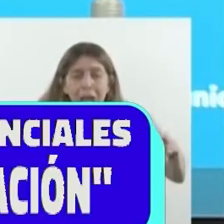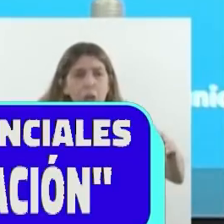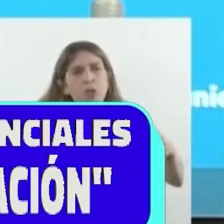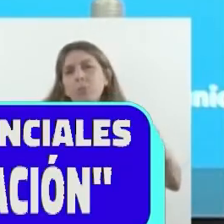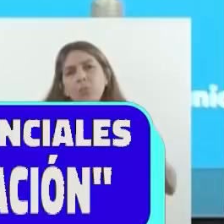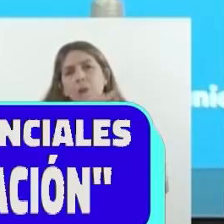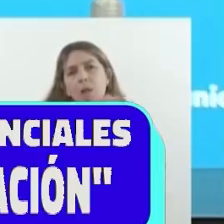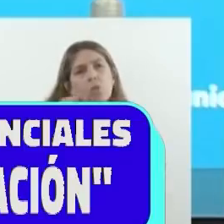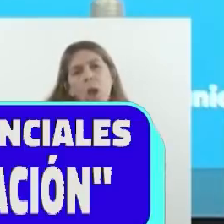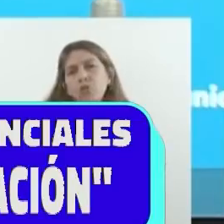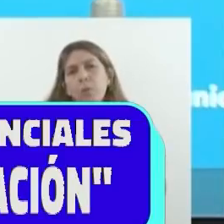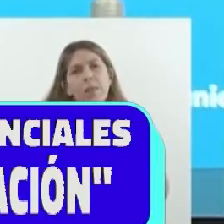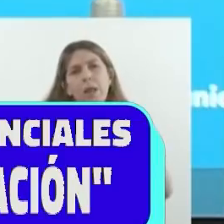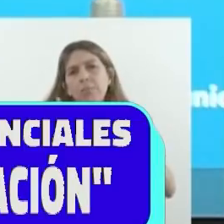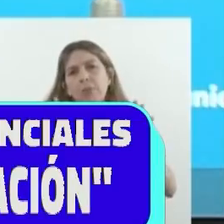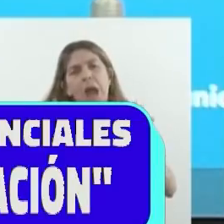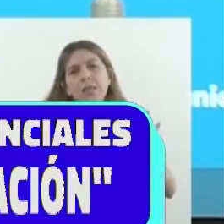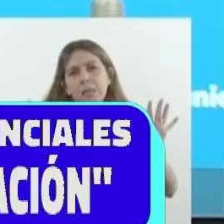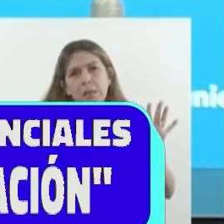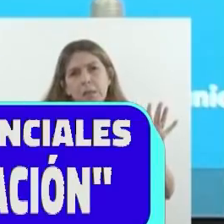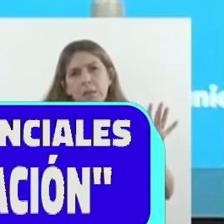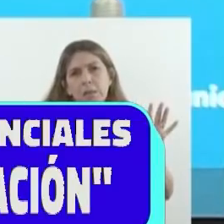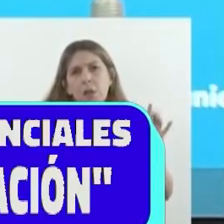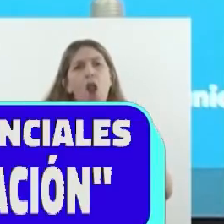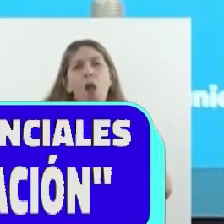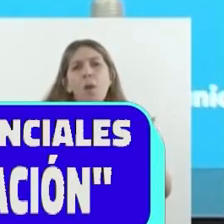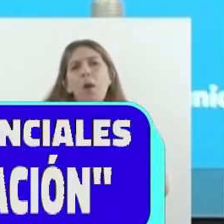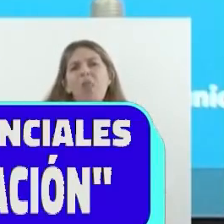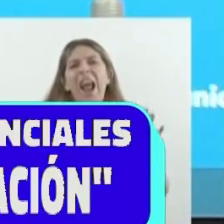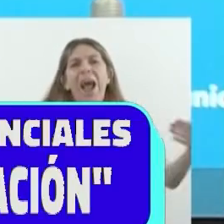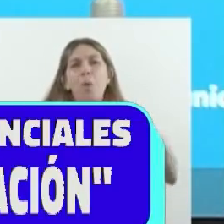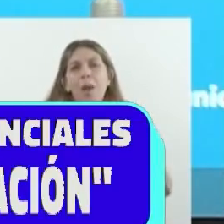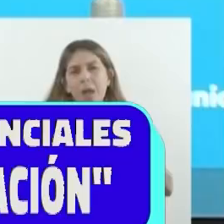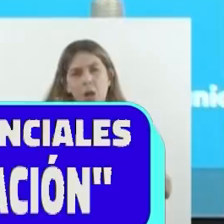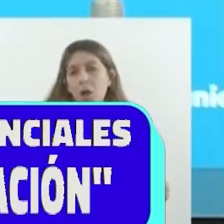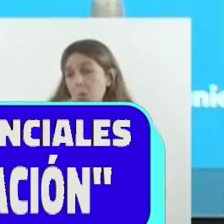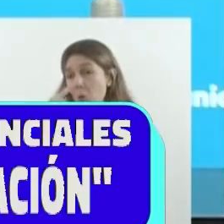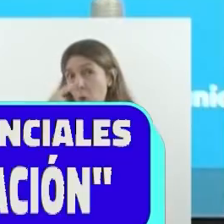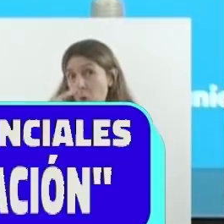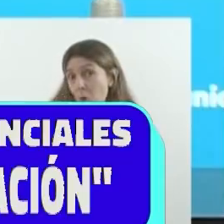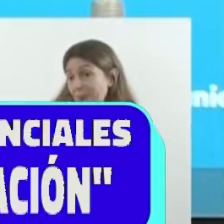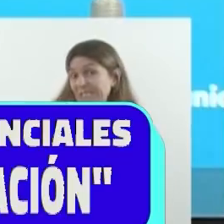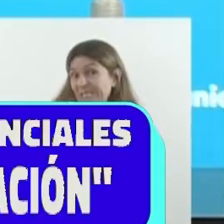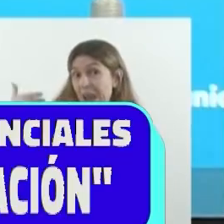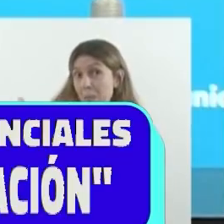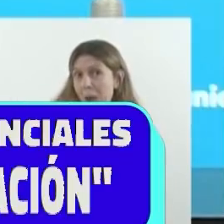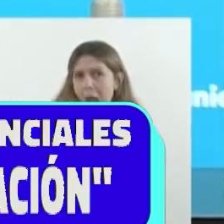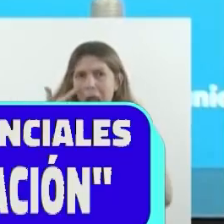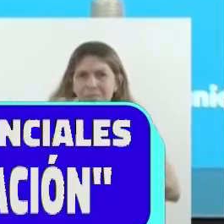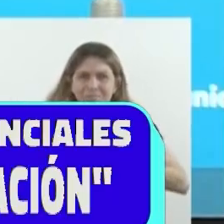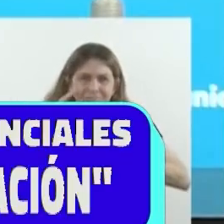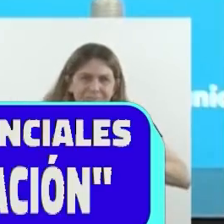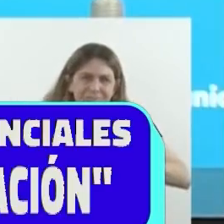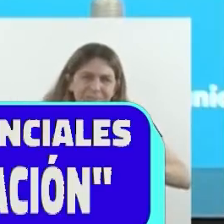podemos. He estudiado en la última semana cómo es el movimiento que